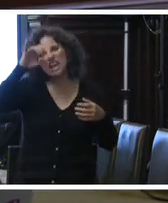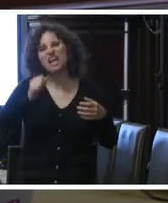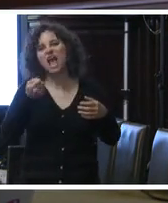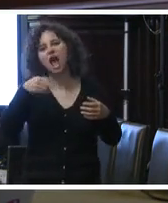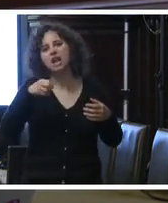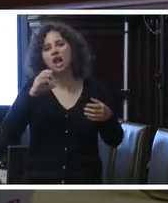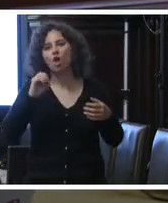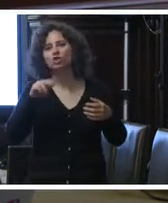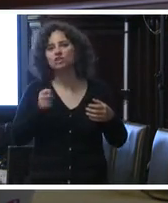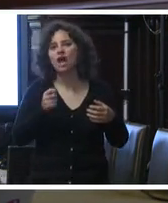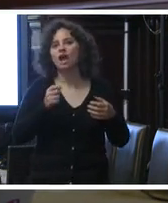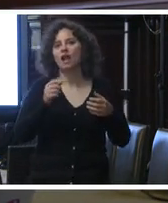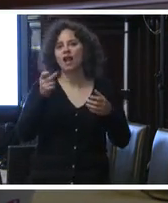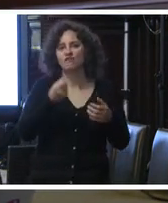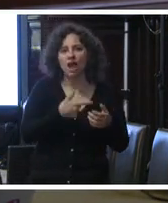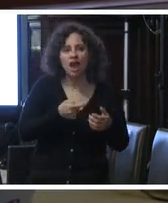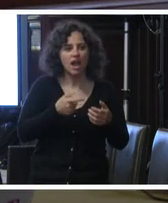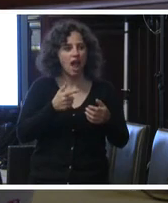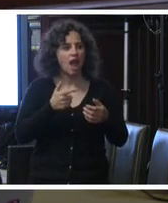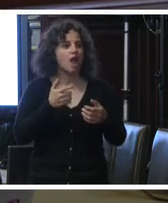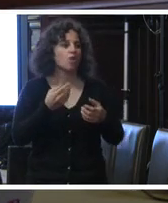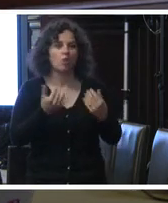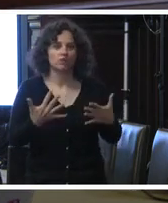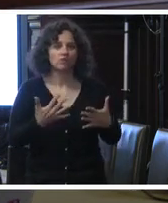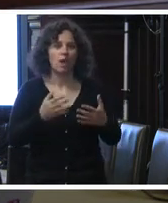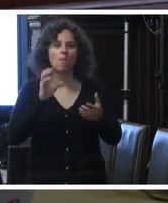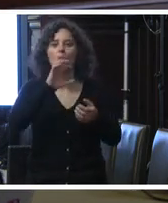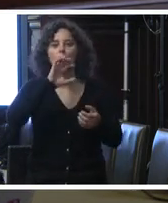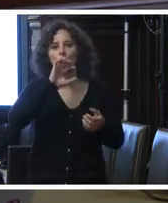bala cuesta un sol, muerto el perro, se acabó la rabia.